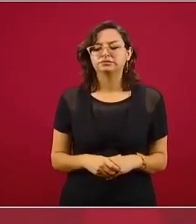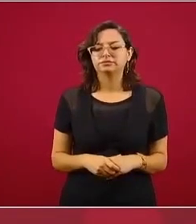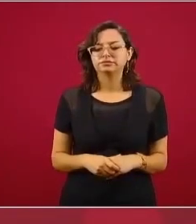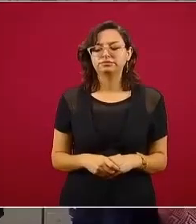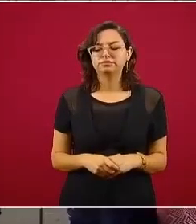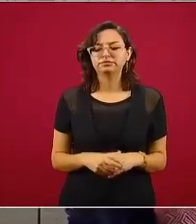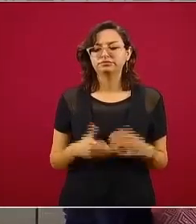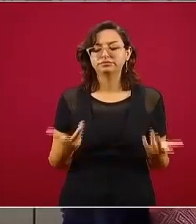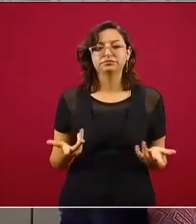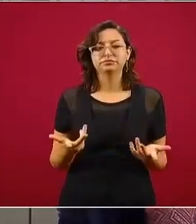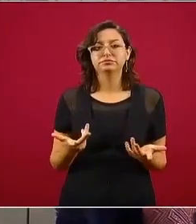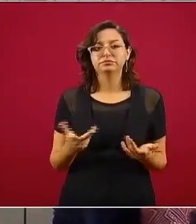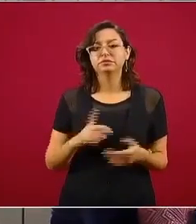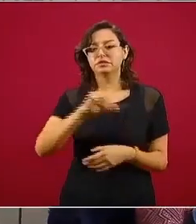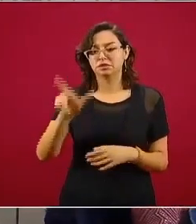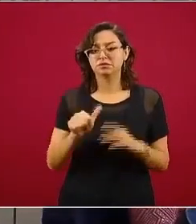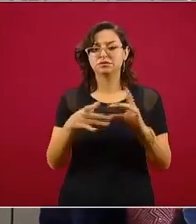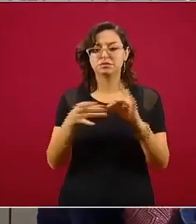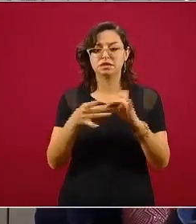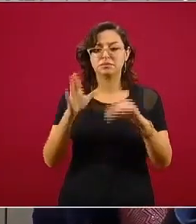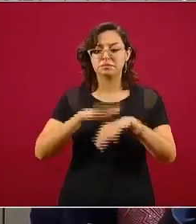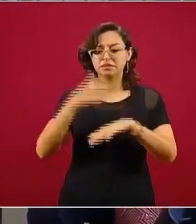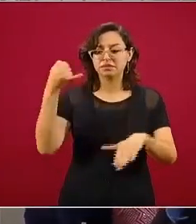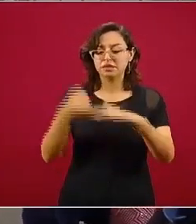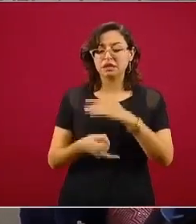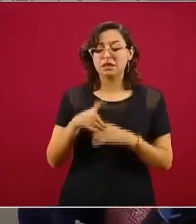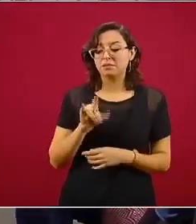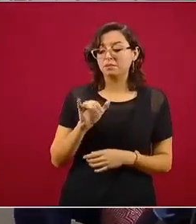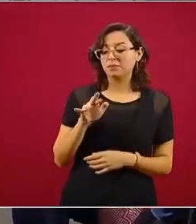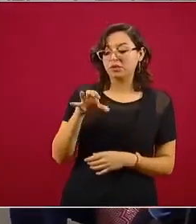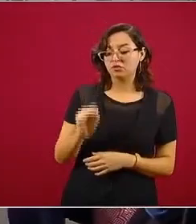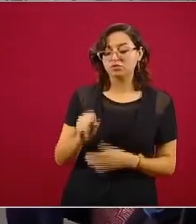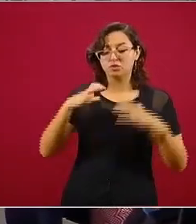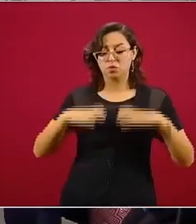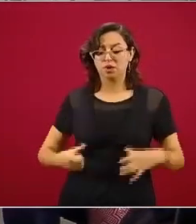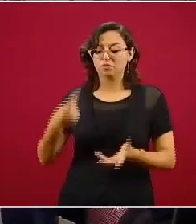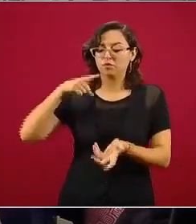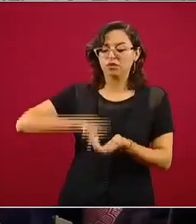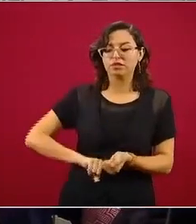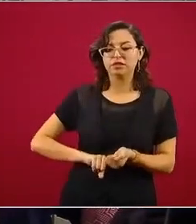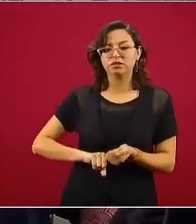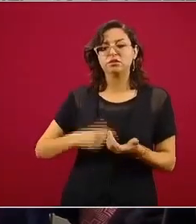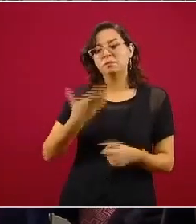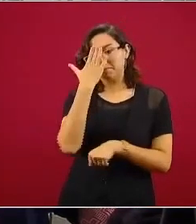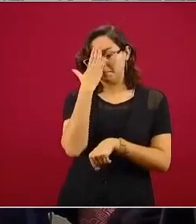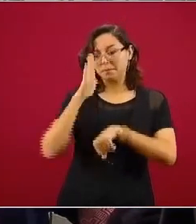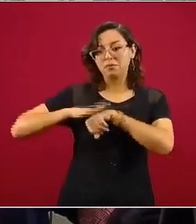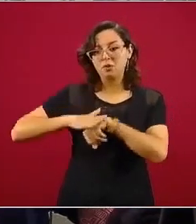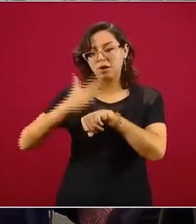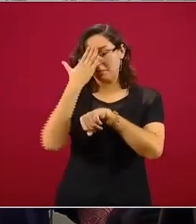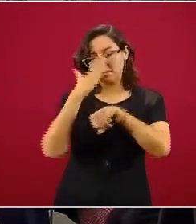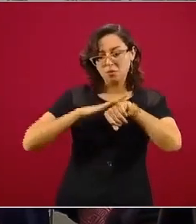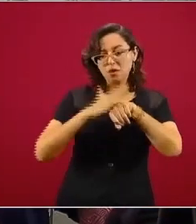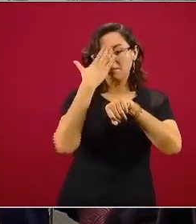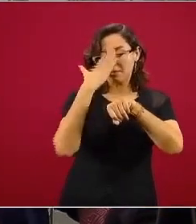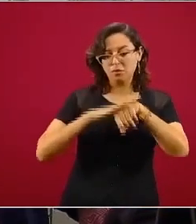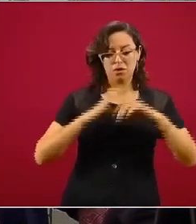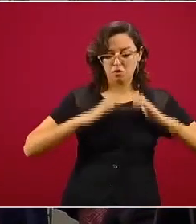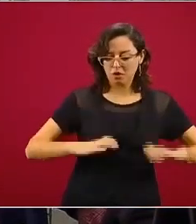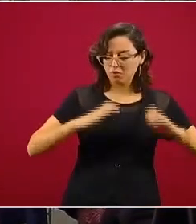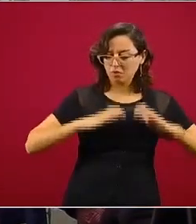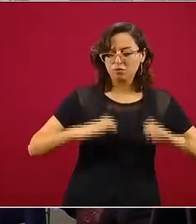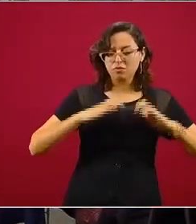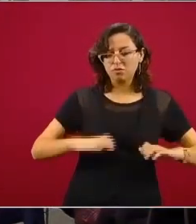clave que tendré en algún momento o tiempo para explicarles es crear memoria. Como nuestras actividades crean memoria histórica, el sistema inmune está creando